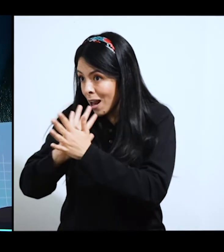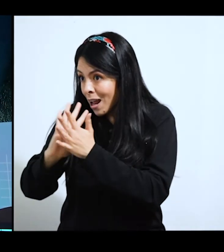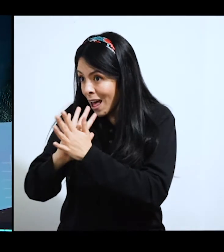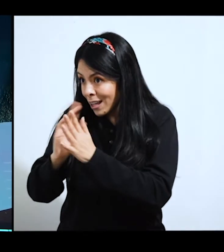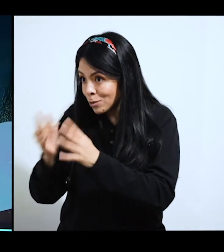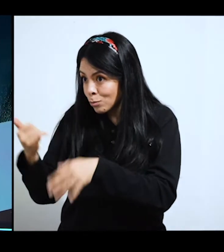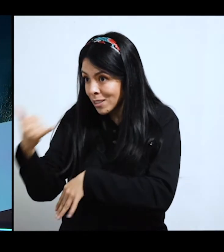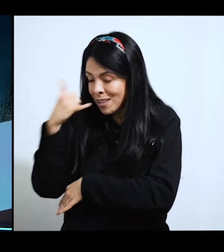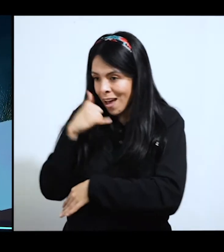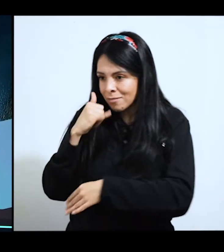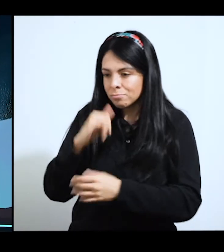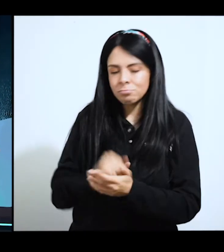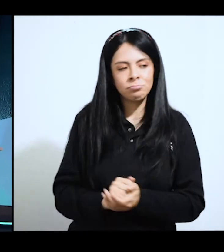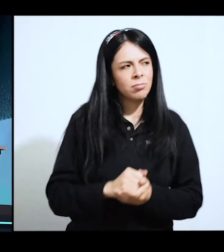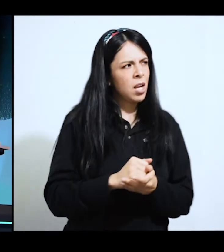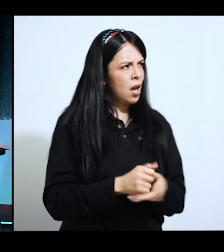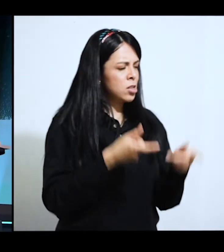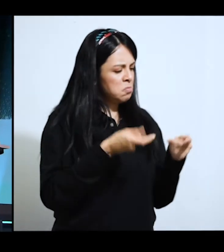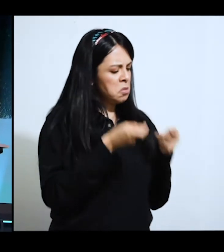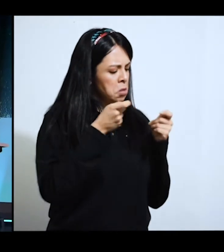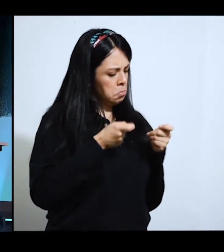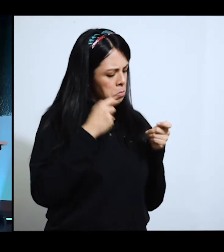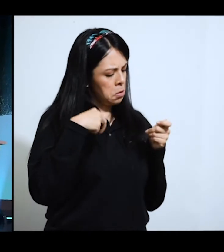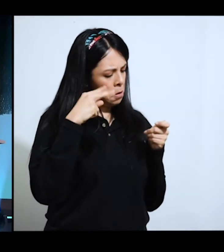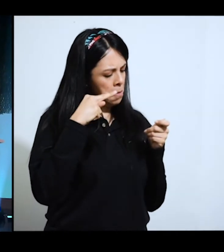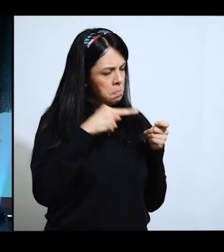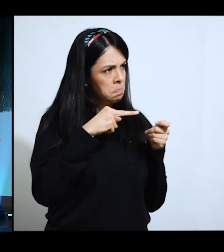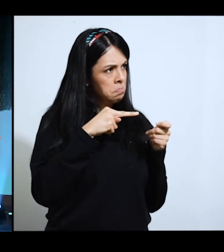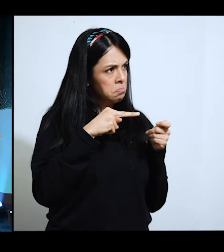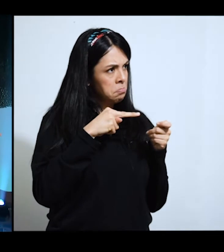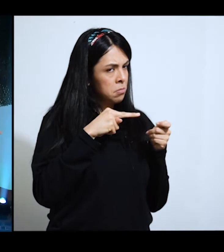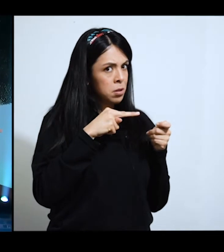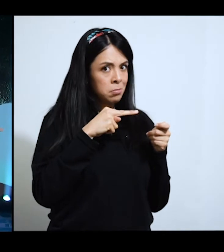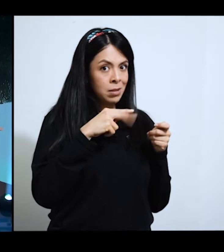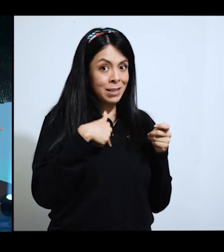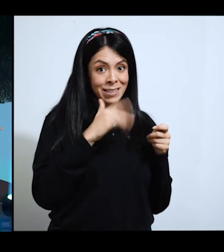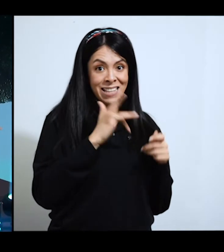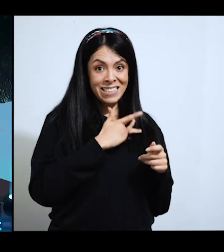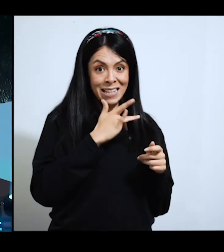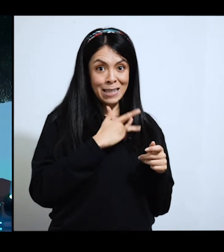obviamente, como un ser humano, se sentía muy complacida.